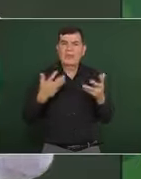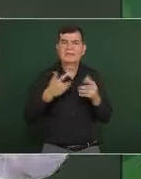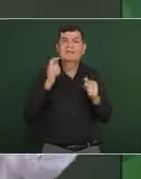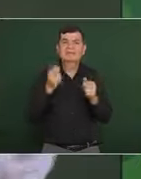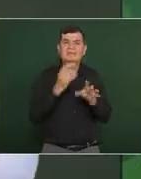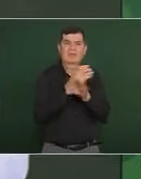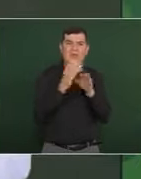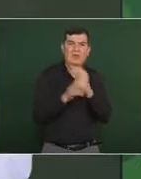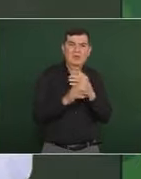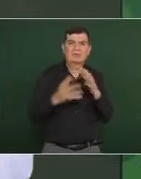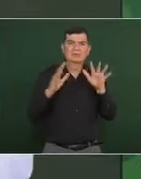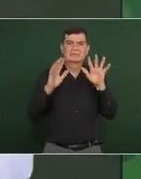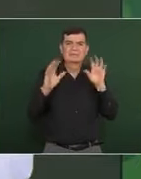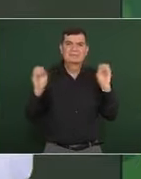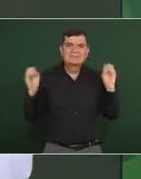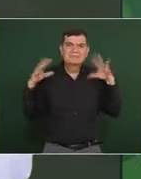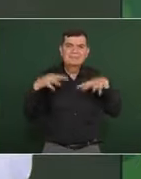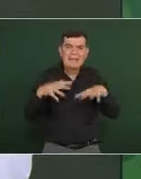son actos